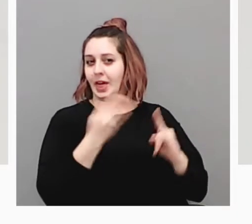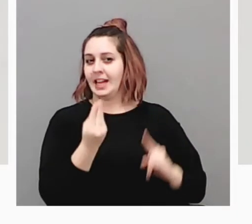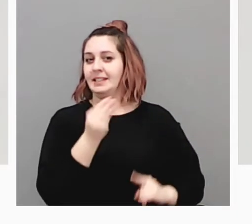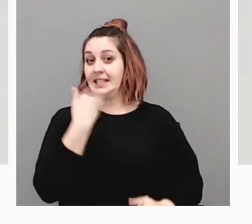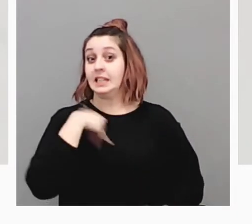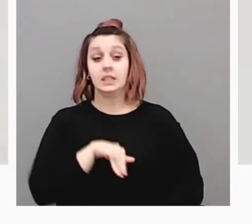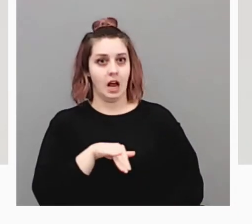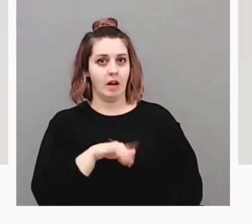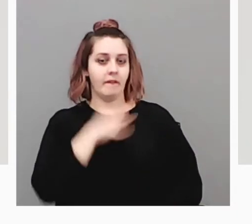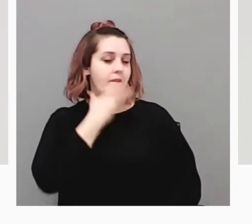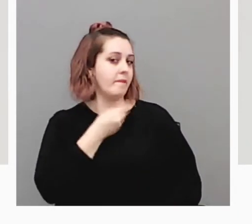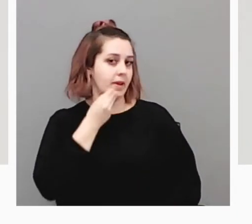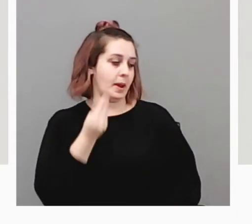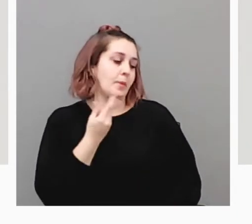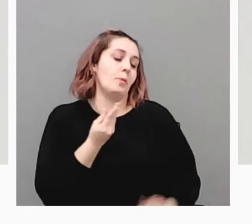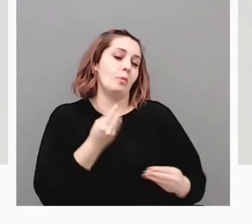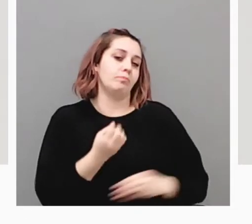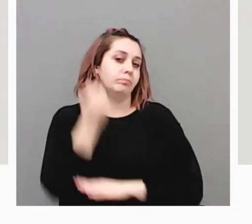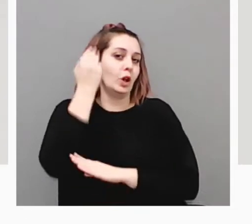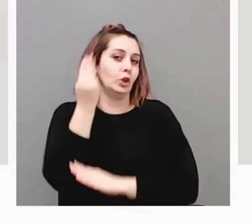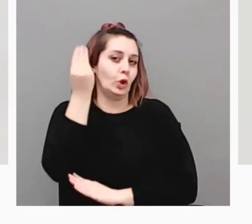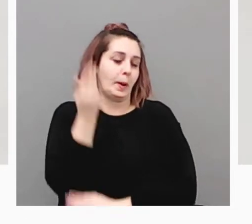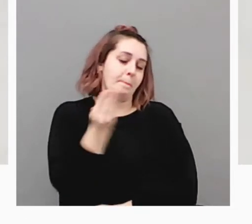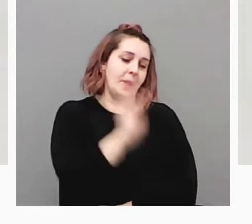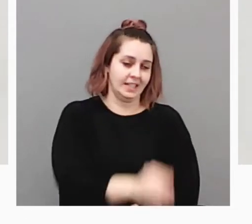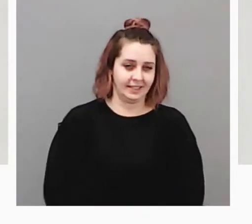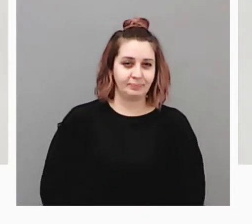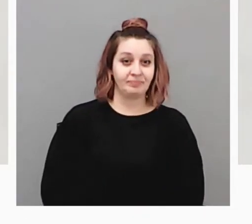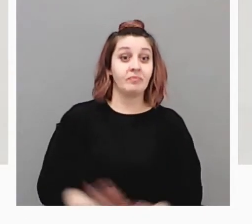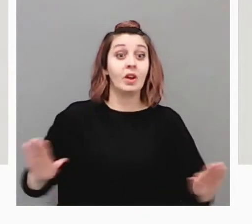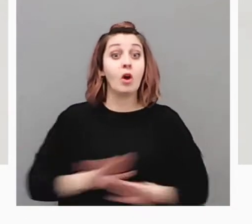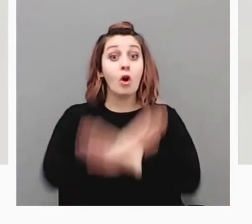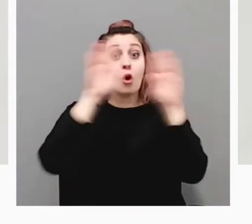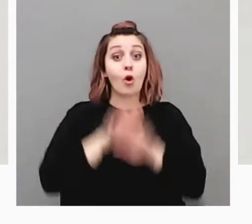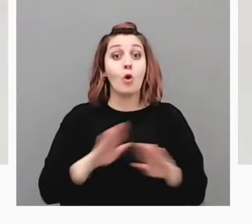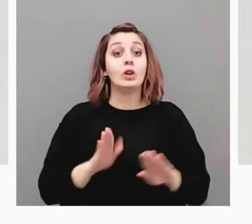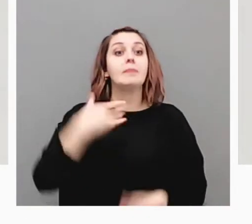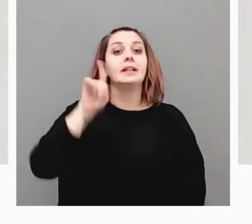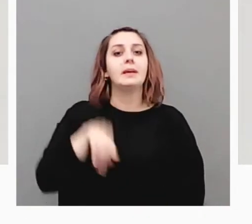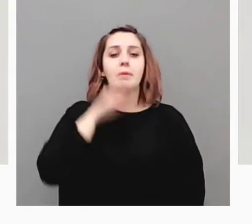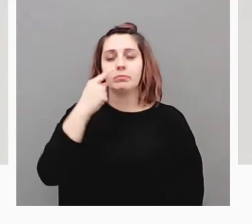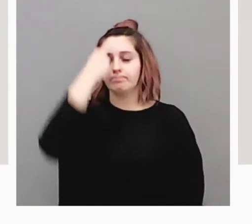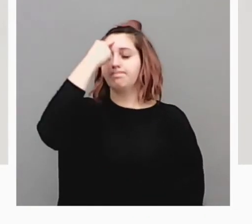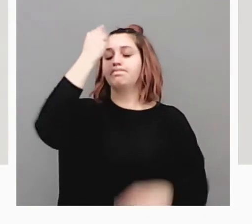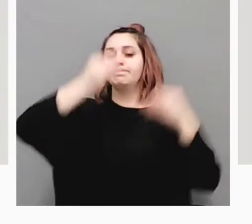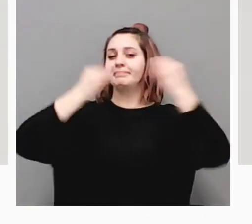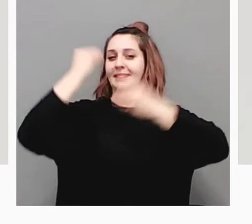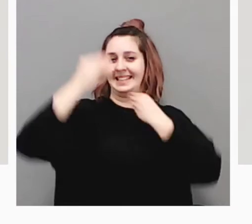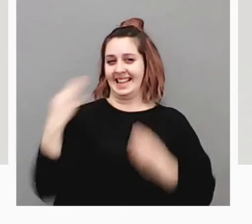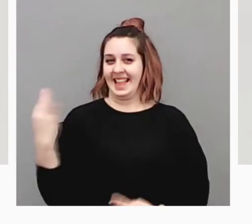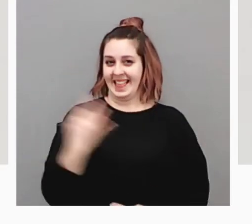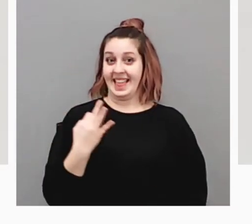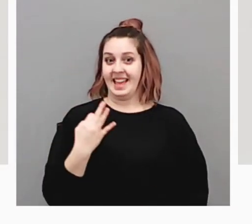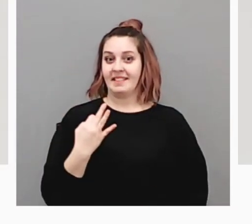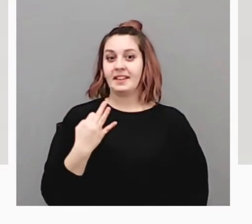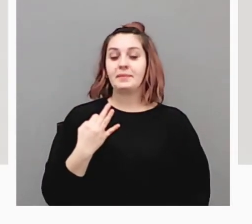por sí es bella. Y la última diapositiva la he puesto porque también nos tiene que hacer reflexionar. Una de las